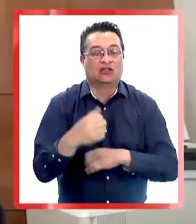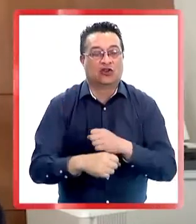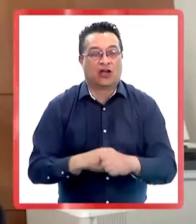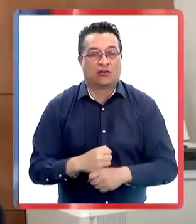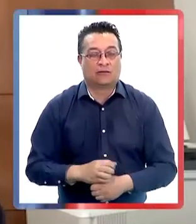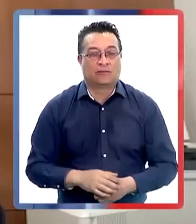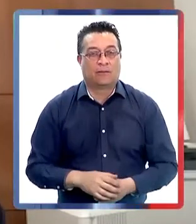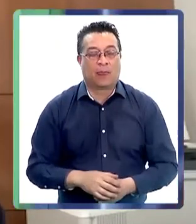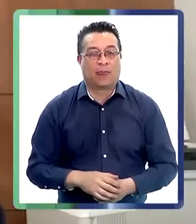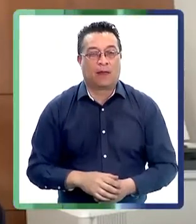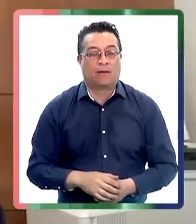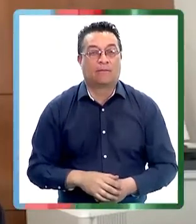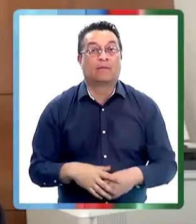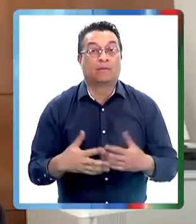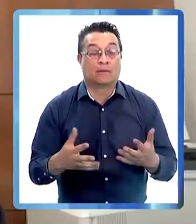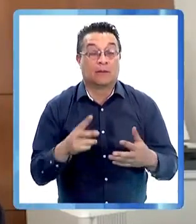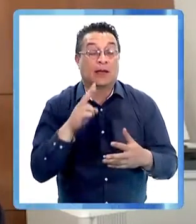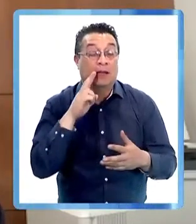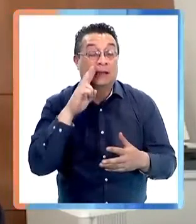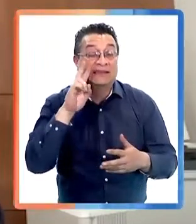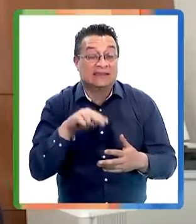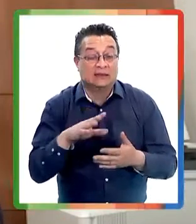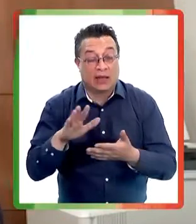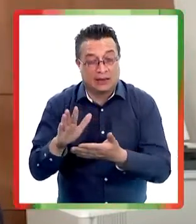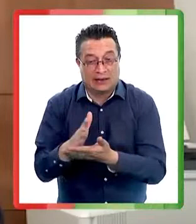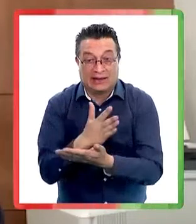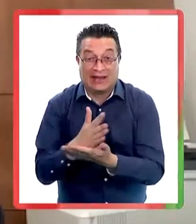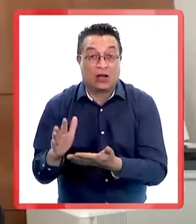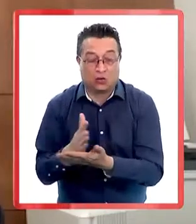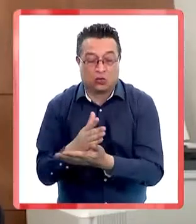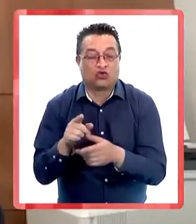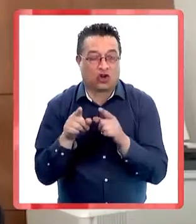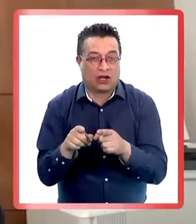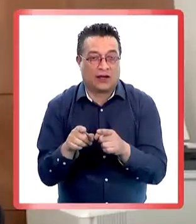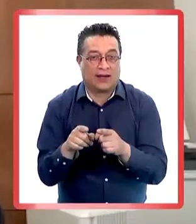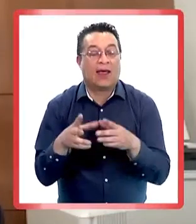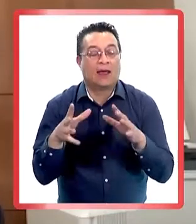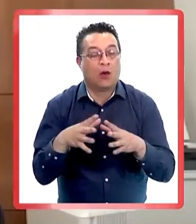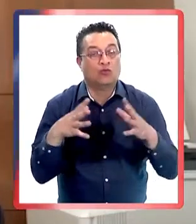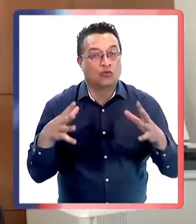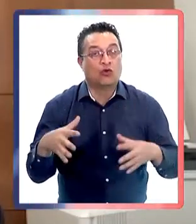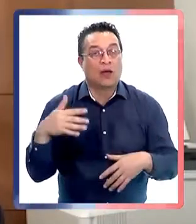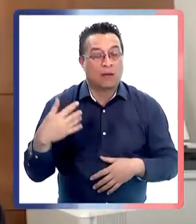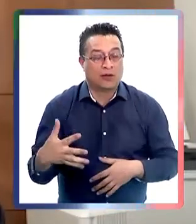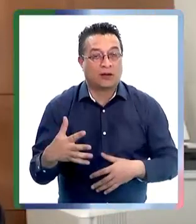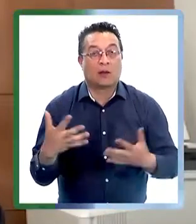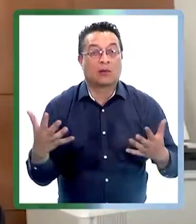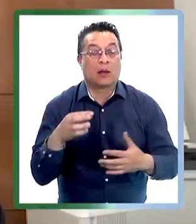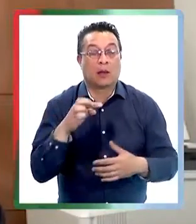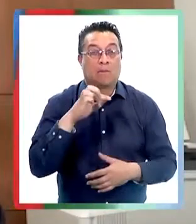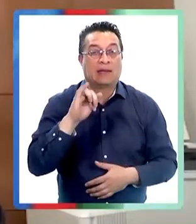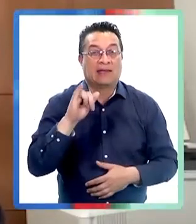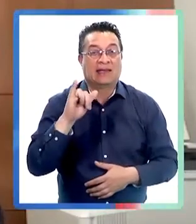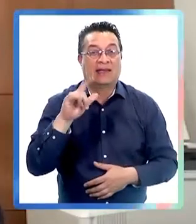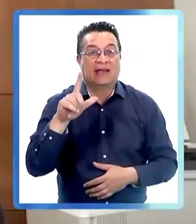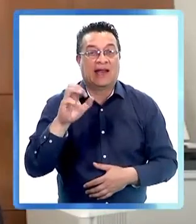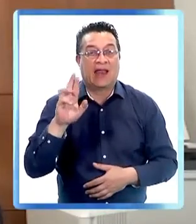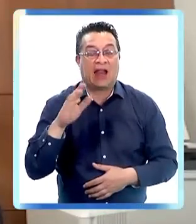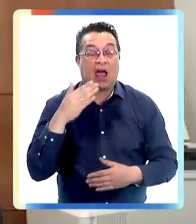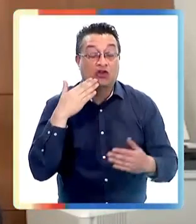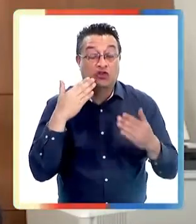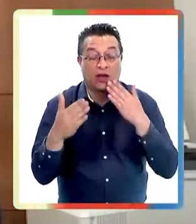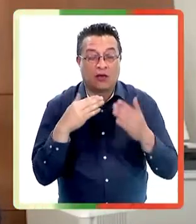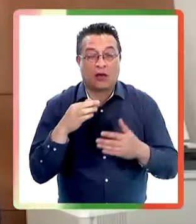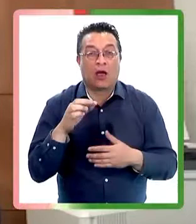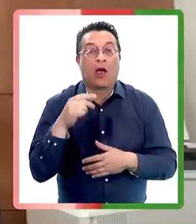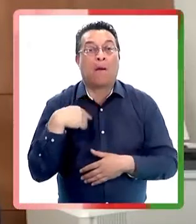años. Para todas, sin que hayan exclusiones. Y eso va a ser muy importante porque los pilares solidarios o las